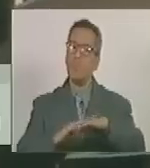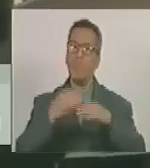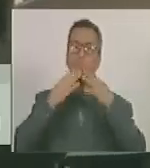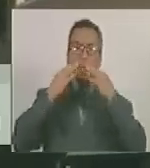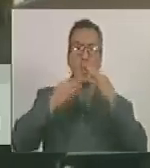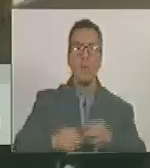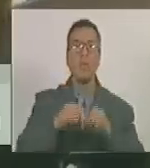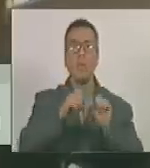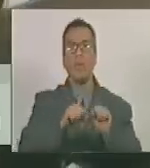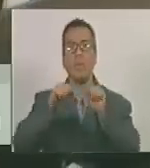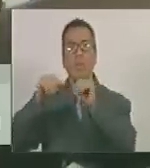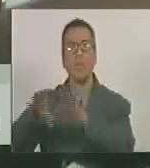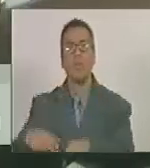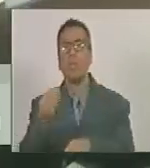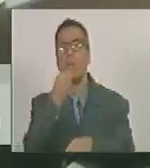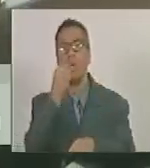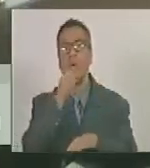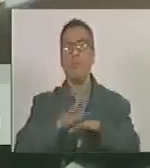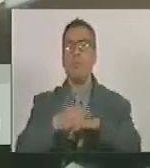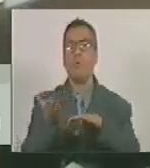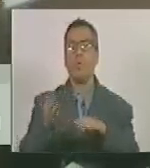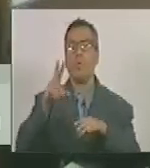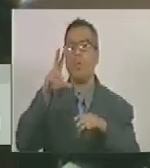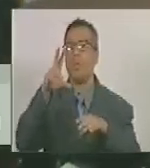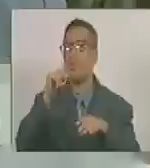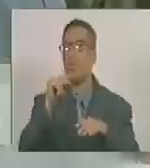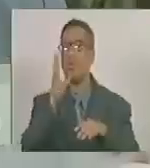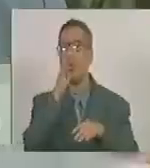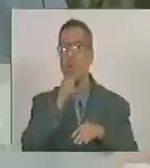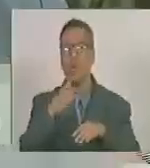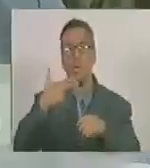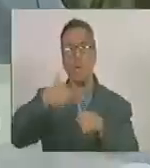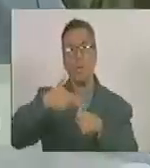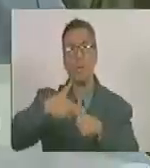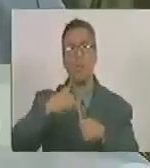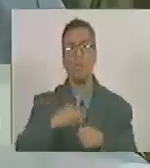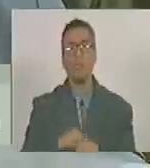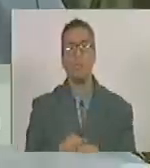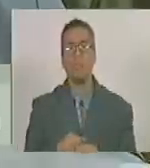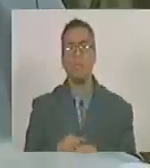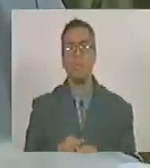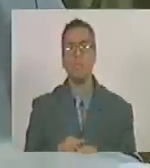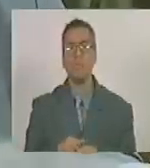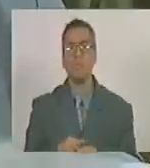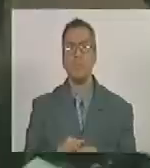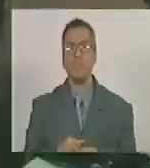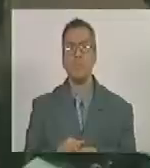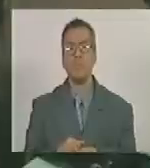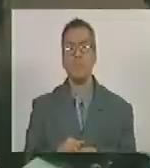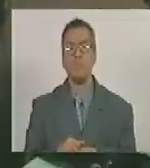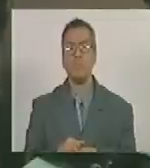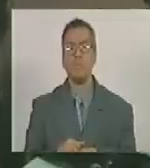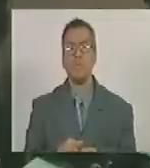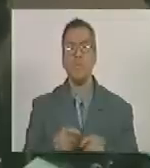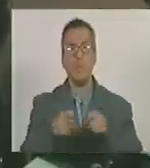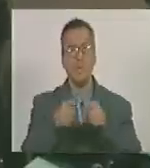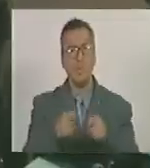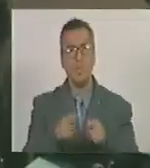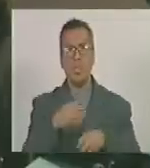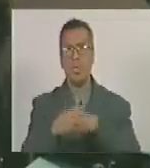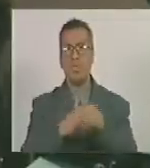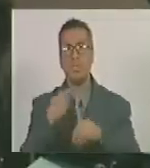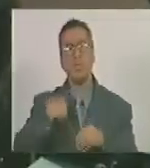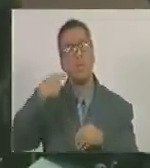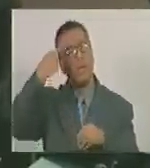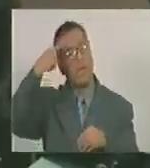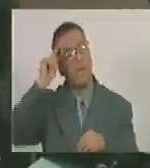que están botando alimentos por el hecho de que no hay gasolina. O sea, intentando hacer creer que